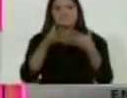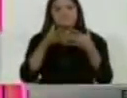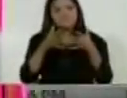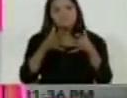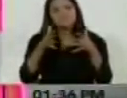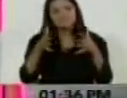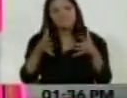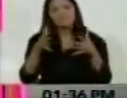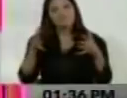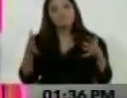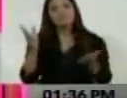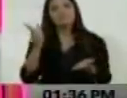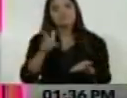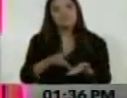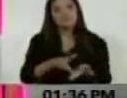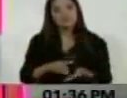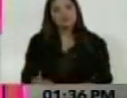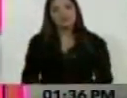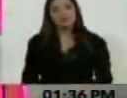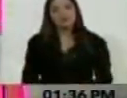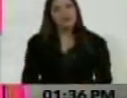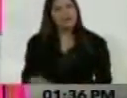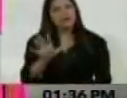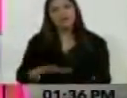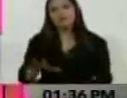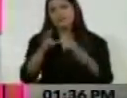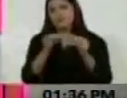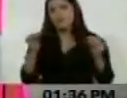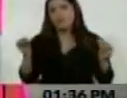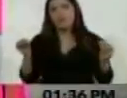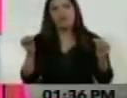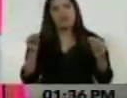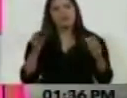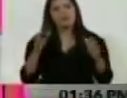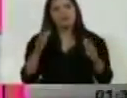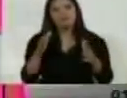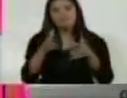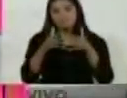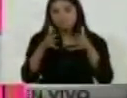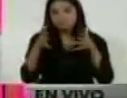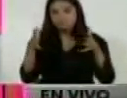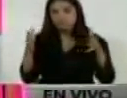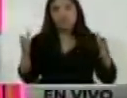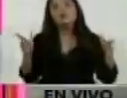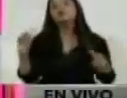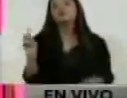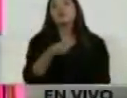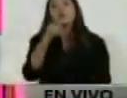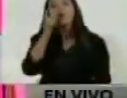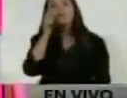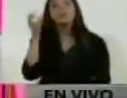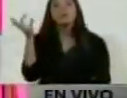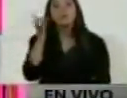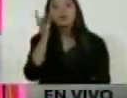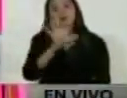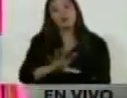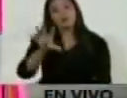espacios en todos los lugares y con todos los hombres y mujeres de nuestra